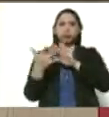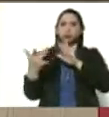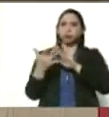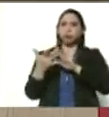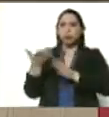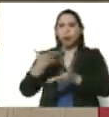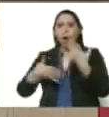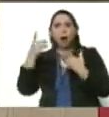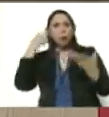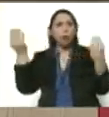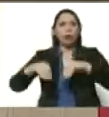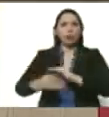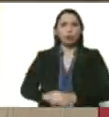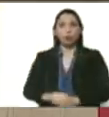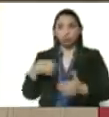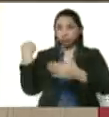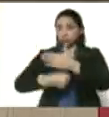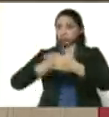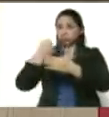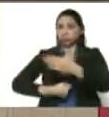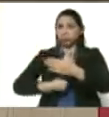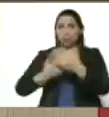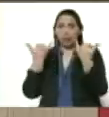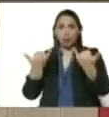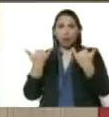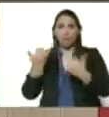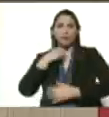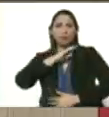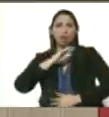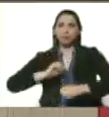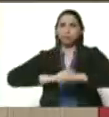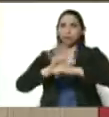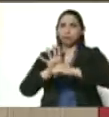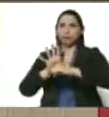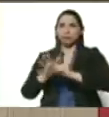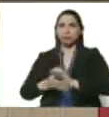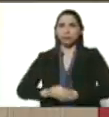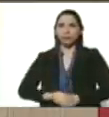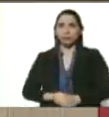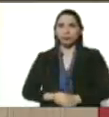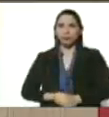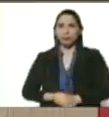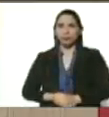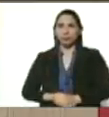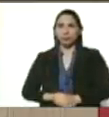de cooperación, está combatiendo esta pandemia del COVID-19.